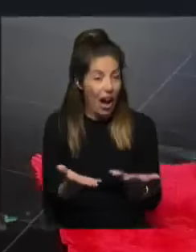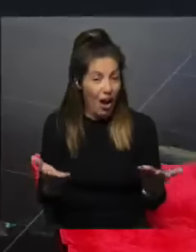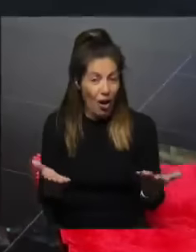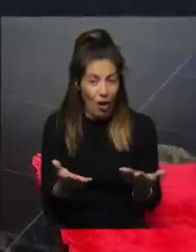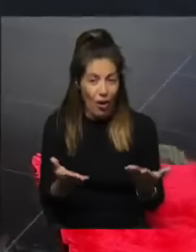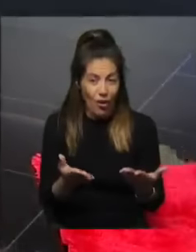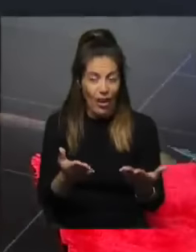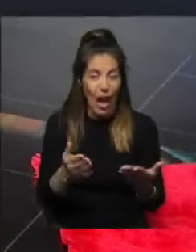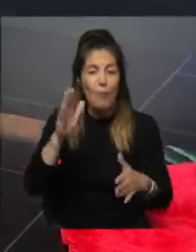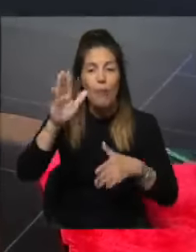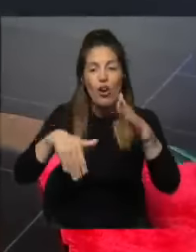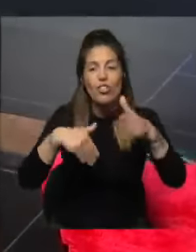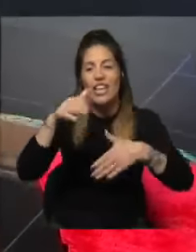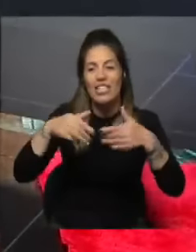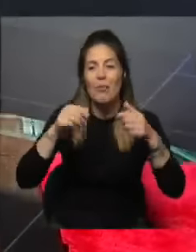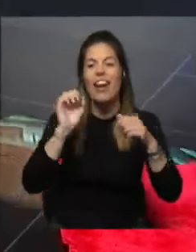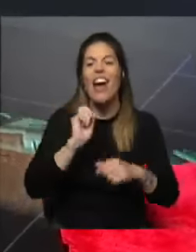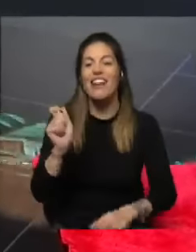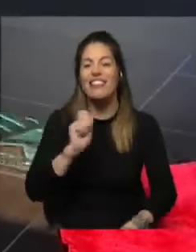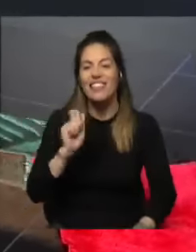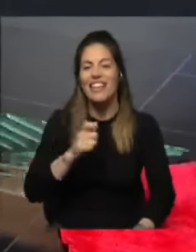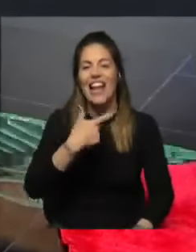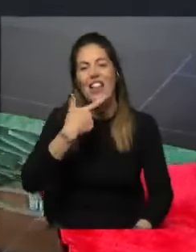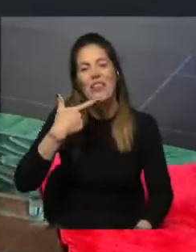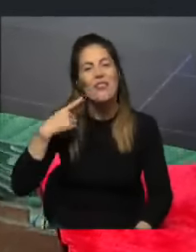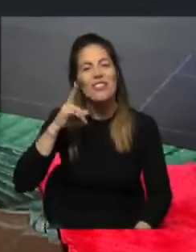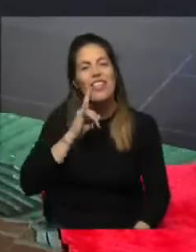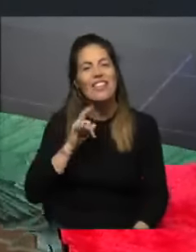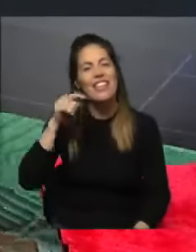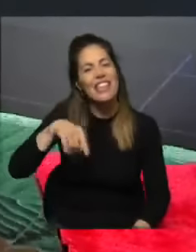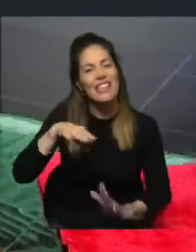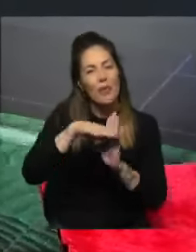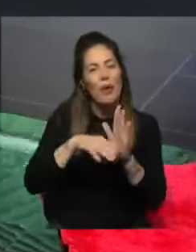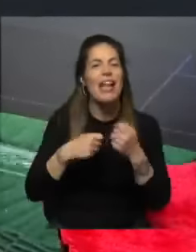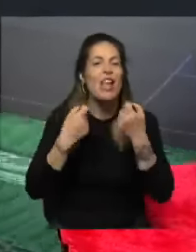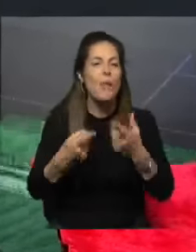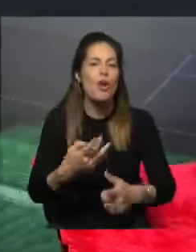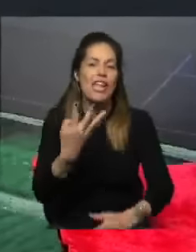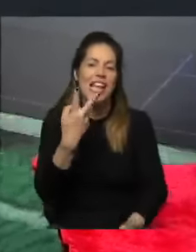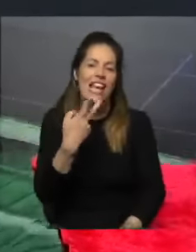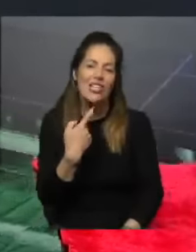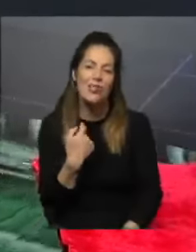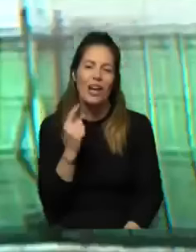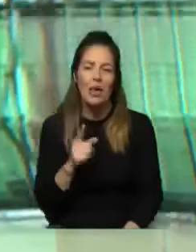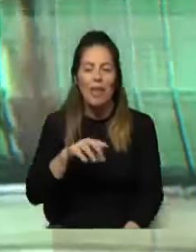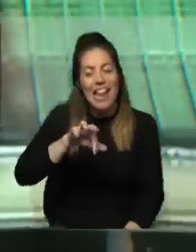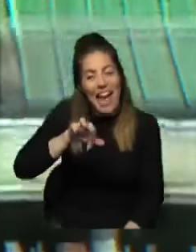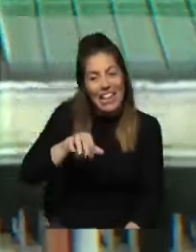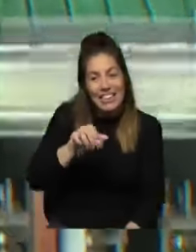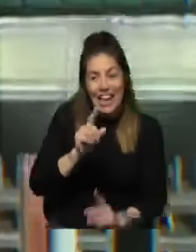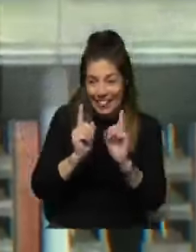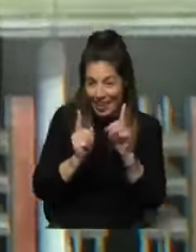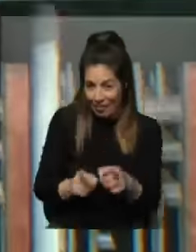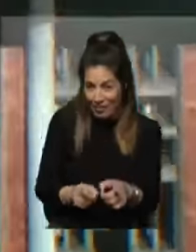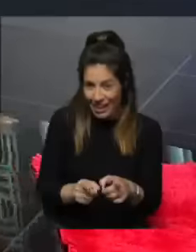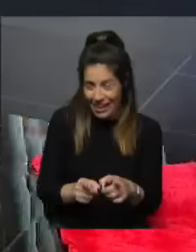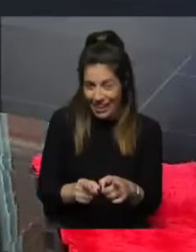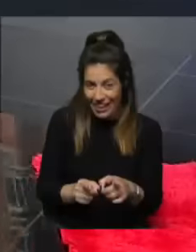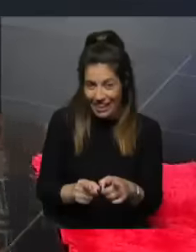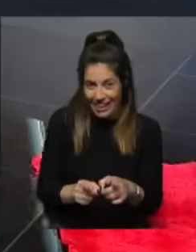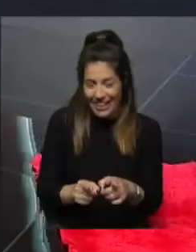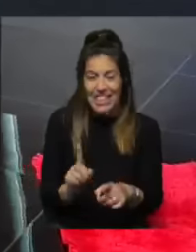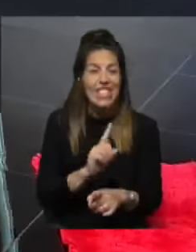a convocar al dulce de leche de este programa. Al que le pone el azúcar, pero a veces también le pone la sal a este programa. Ay, es impresionante.